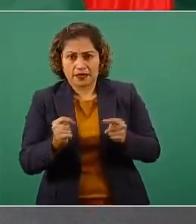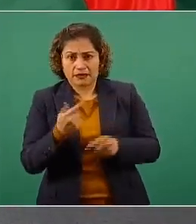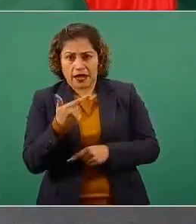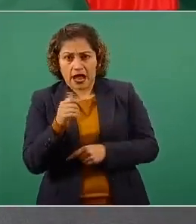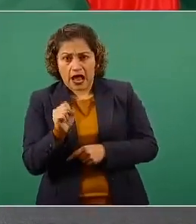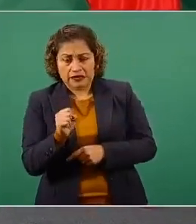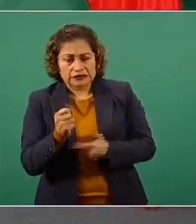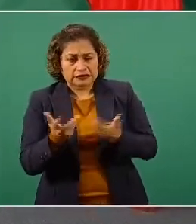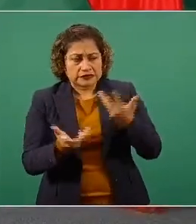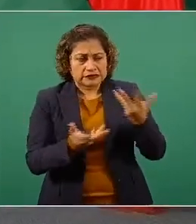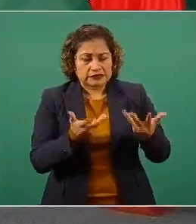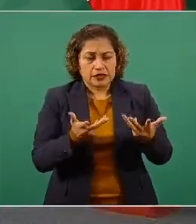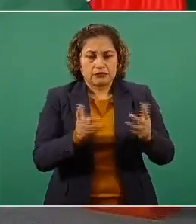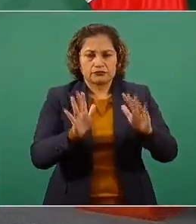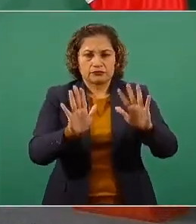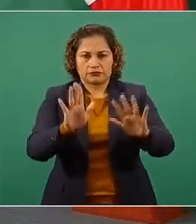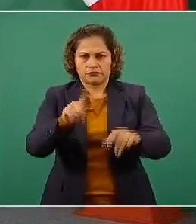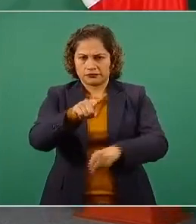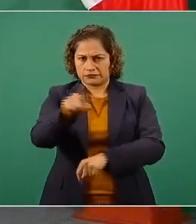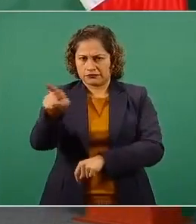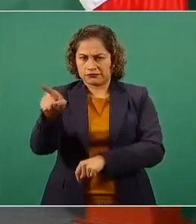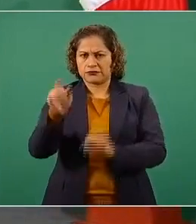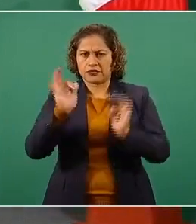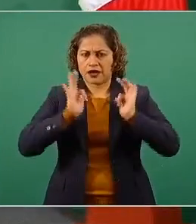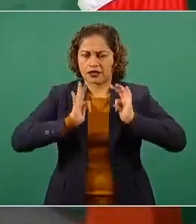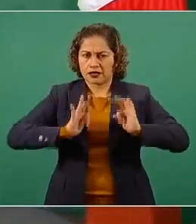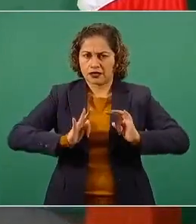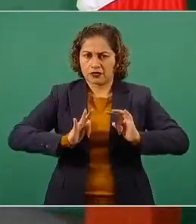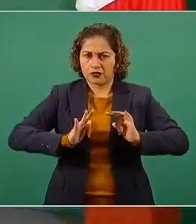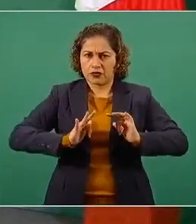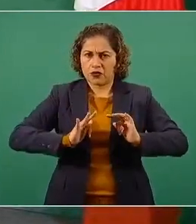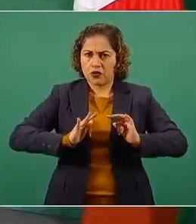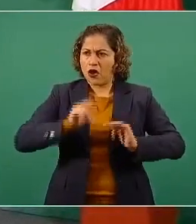queremos es que nos ayuden,